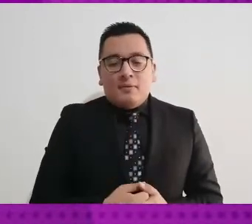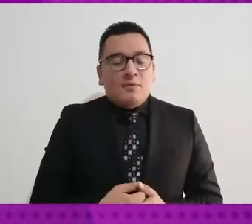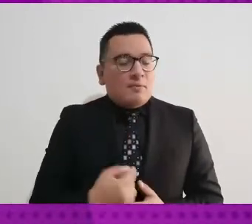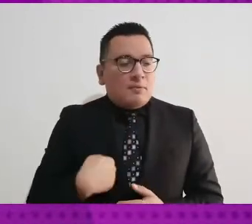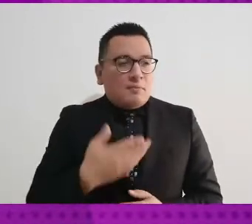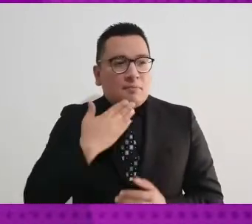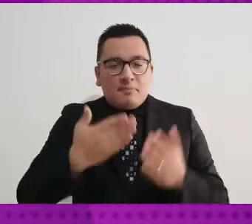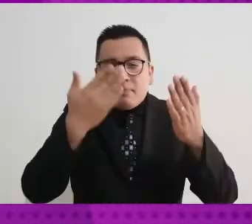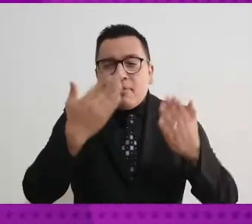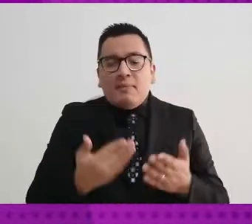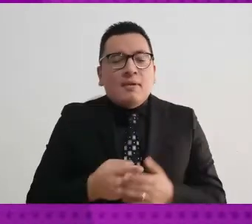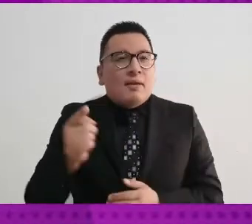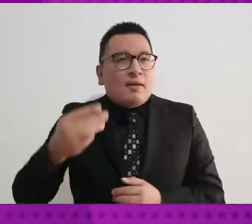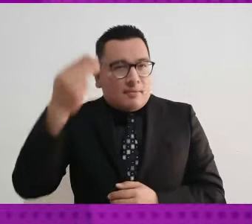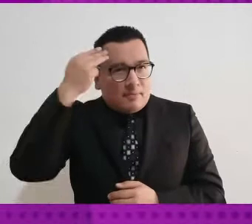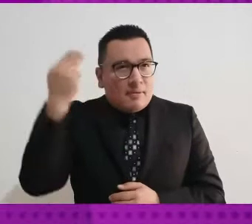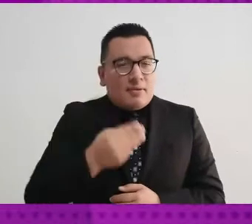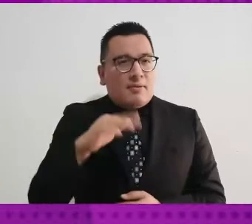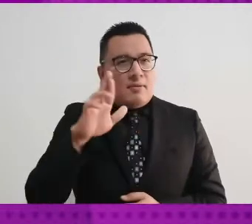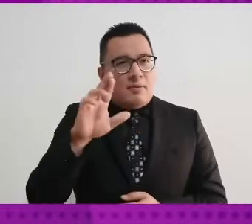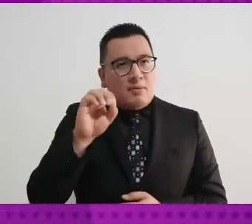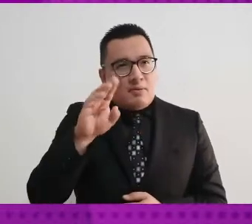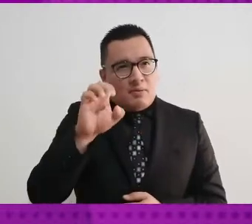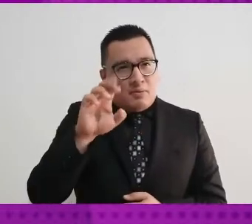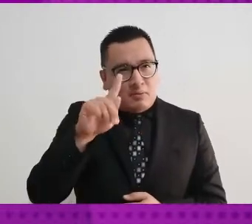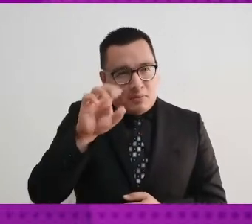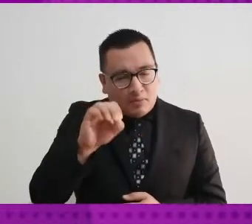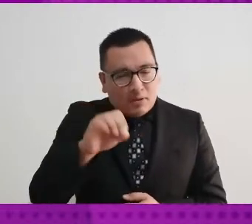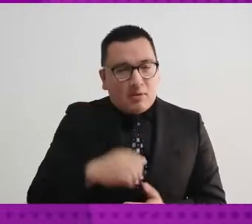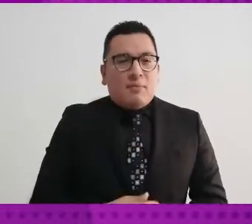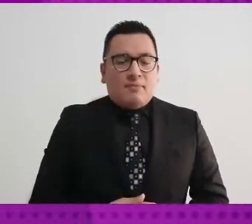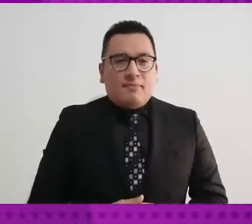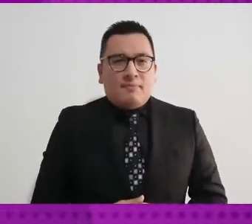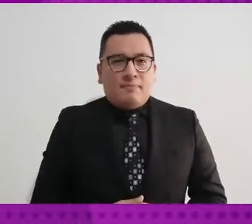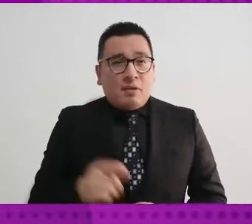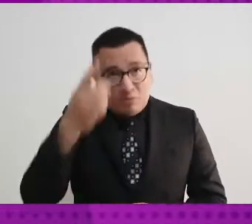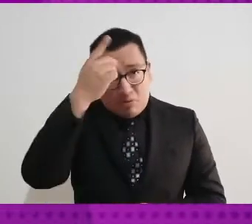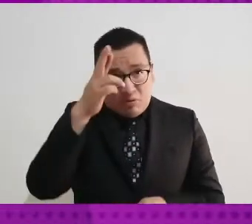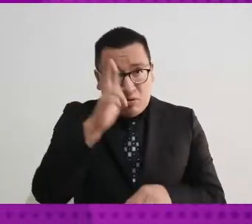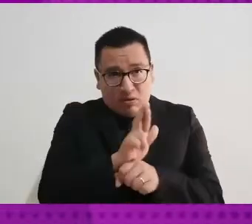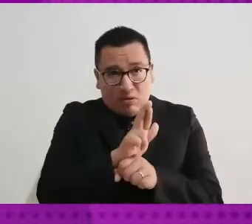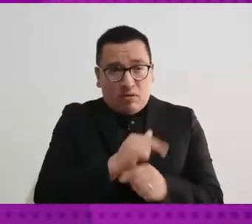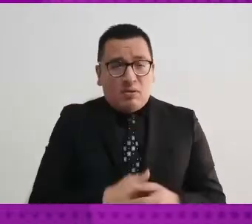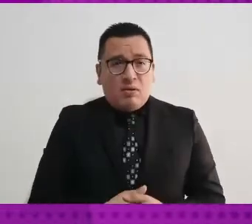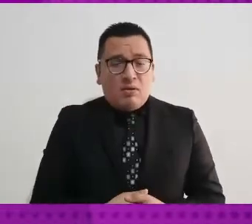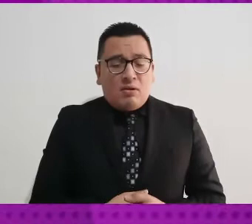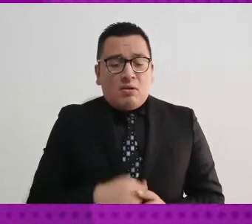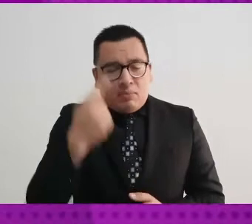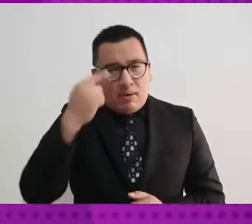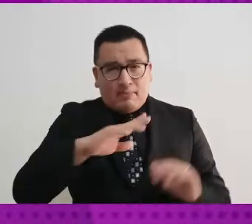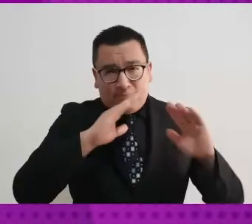más cordial de las bienvenidas al maestro Roberto Heicher Cardiel Soto. Él es director ejecutivo